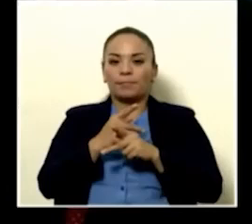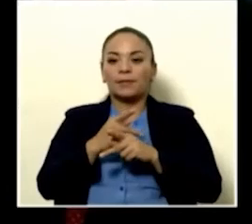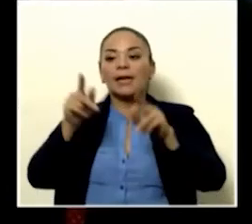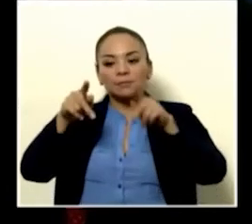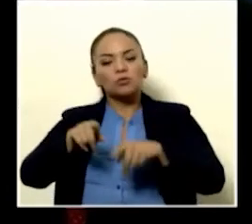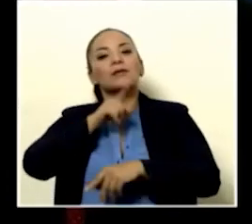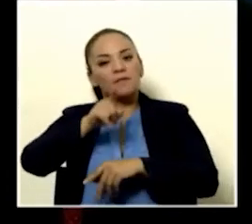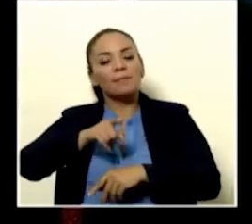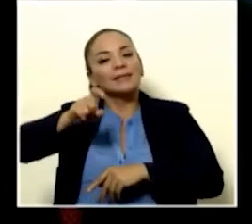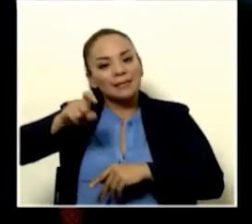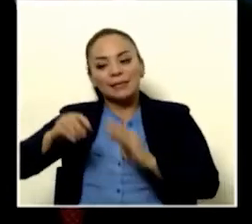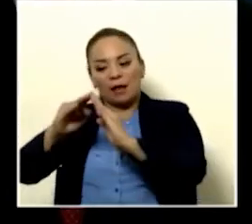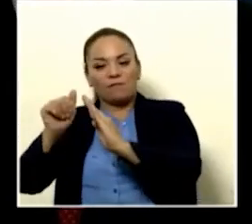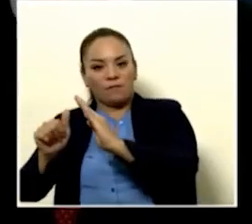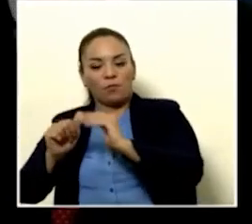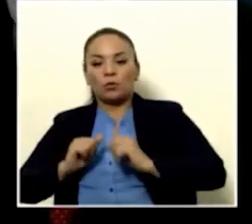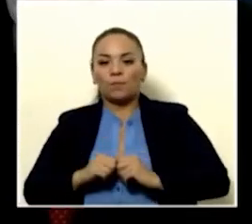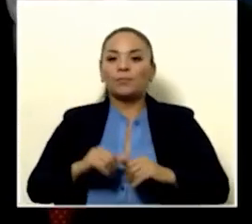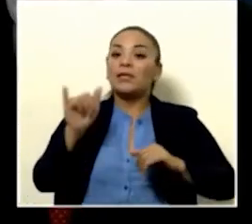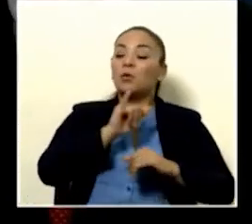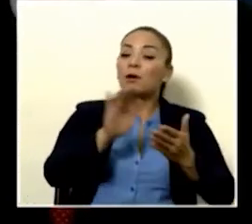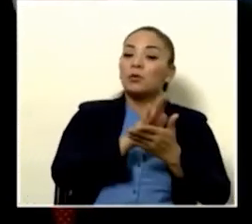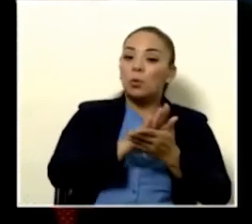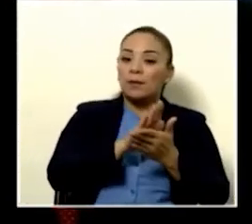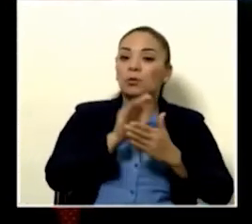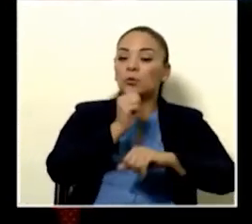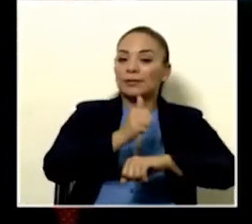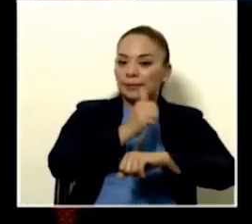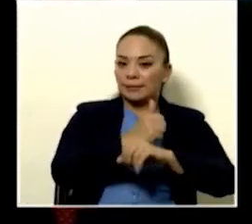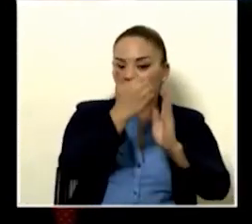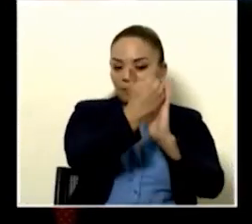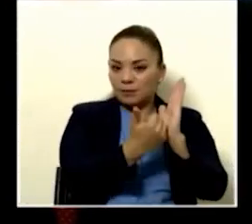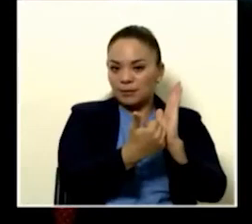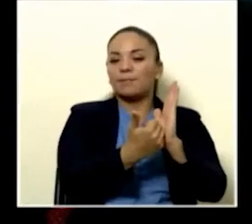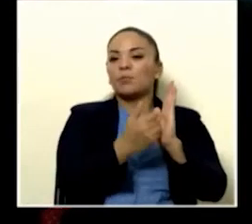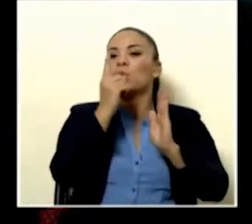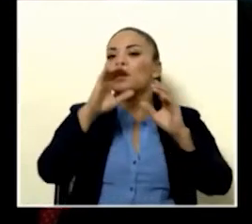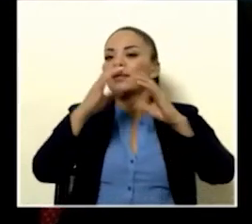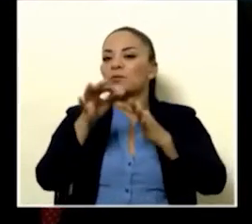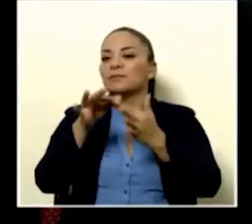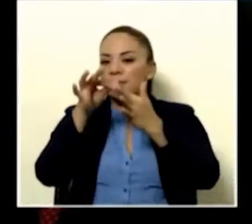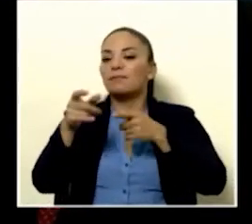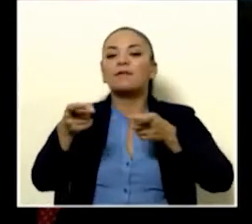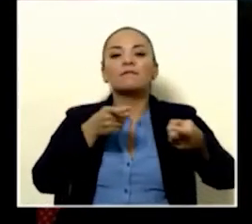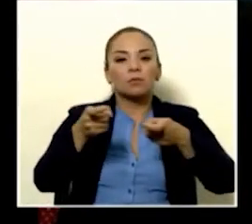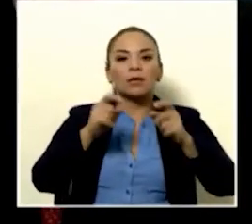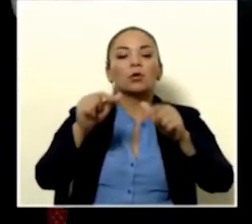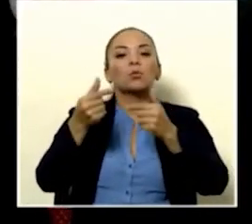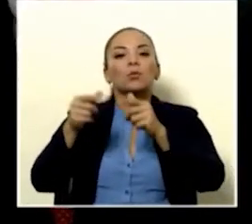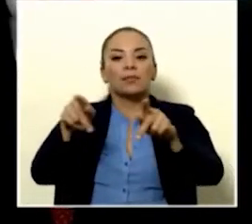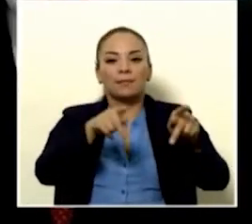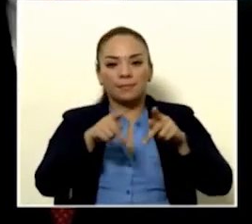De igual forma, el decreto que habla y que establece una categoría especial para regularizar a un grupo